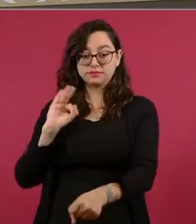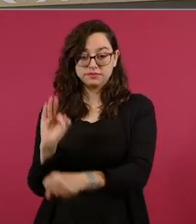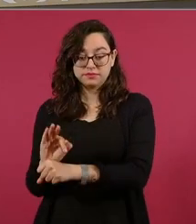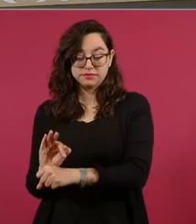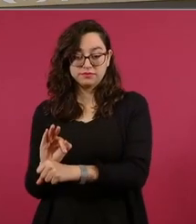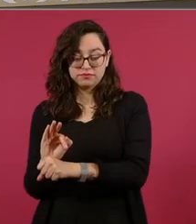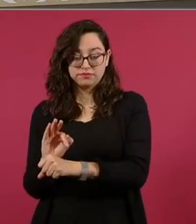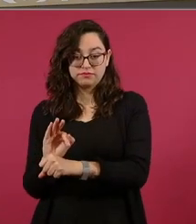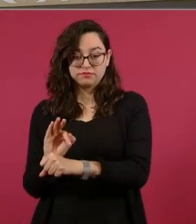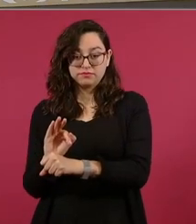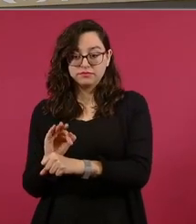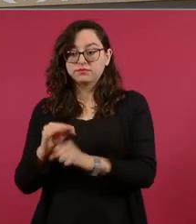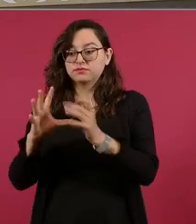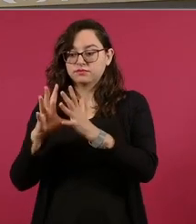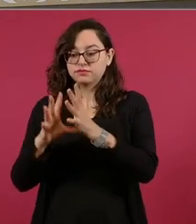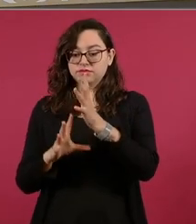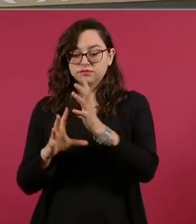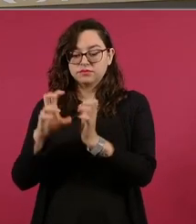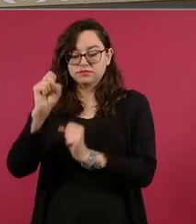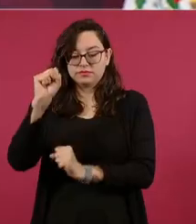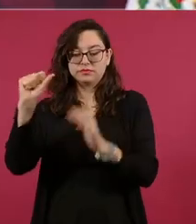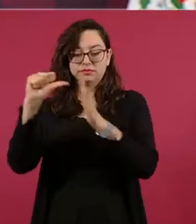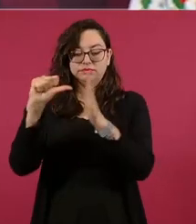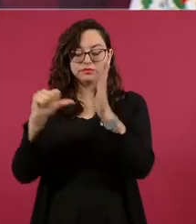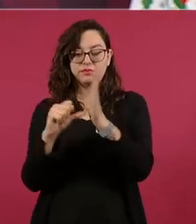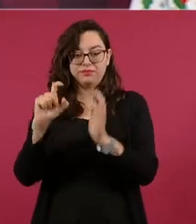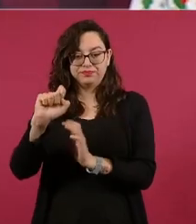queda en la Constitución, el 27,